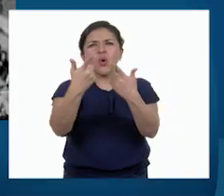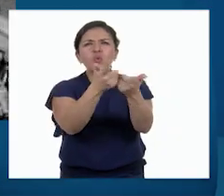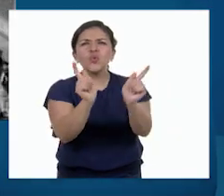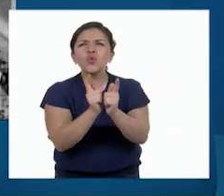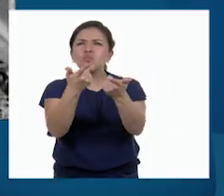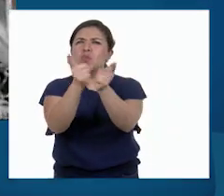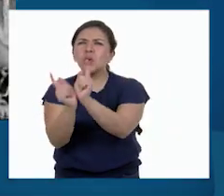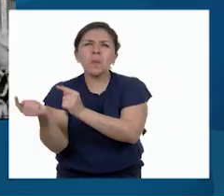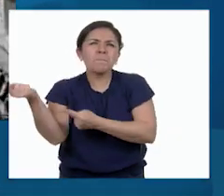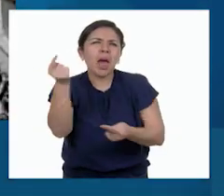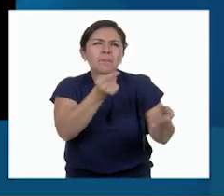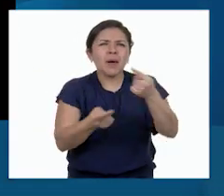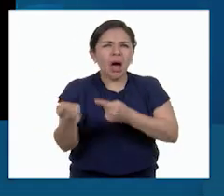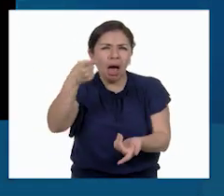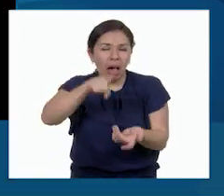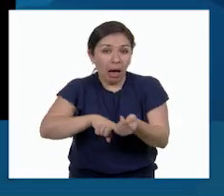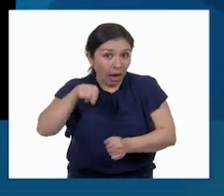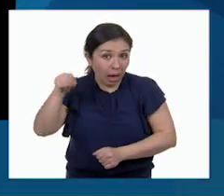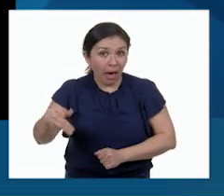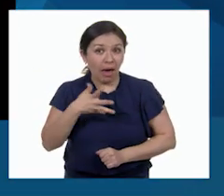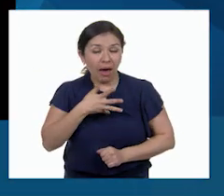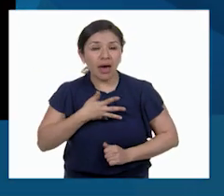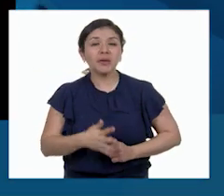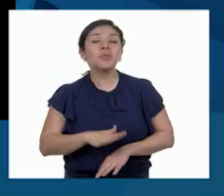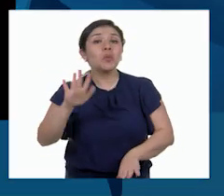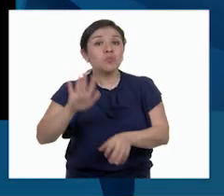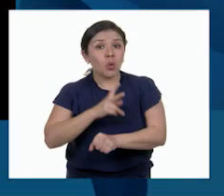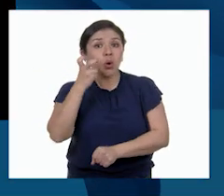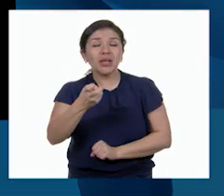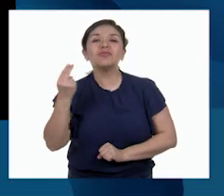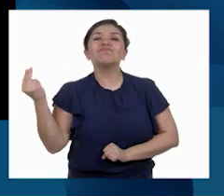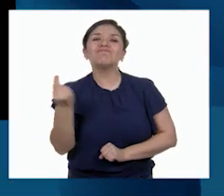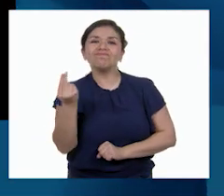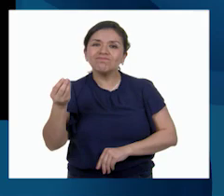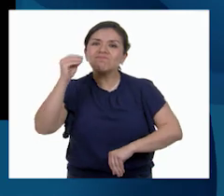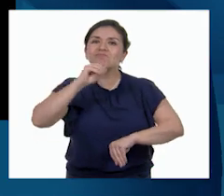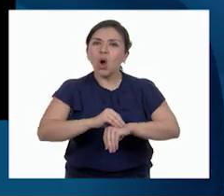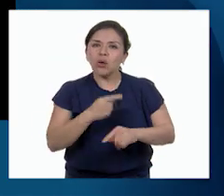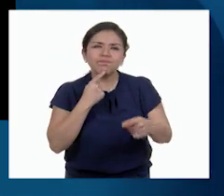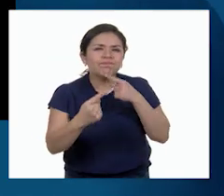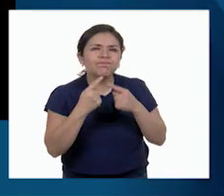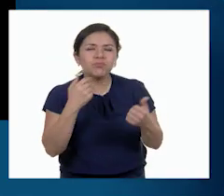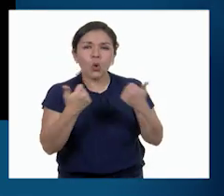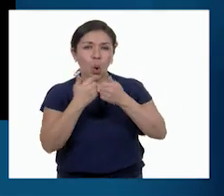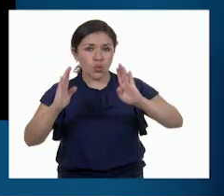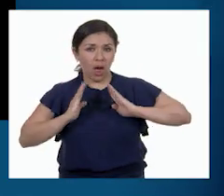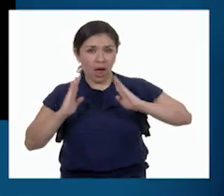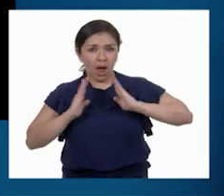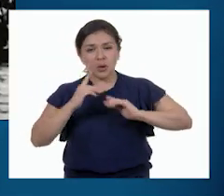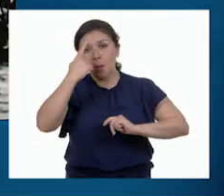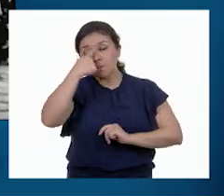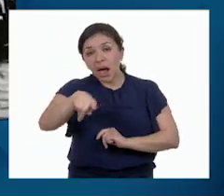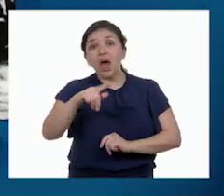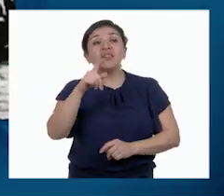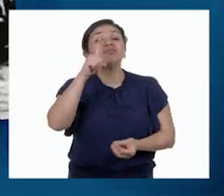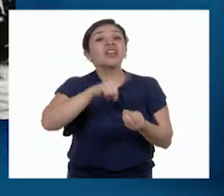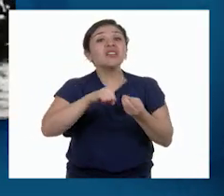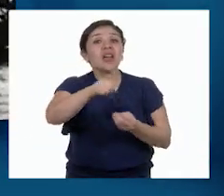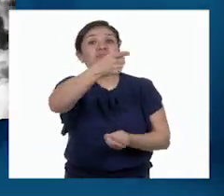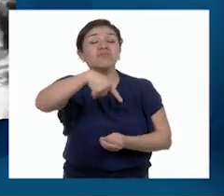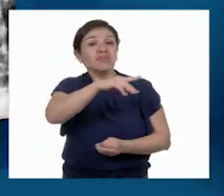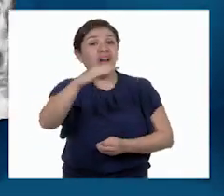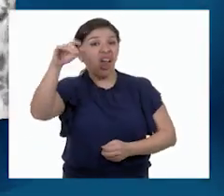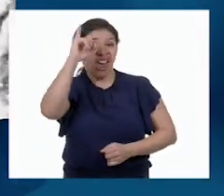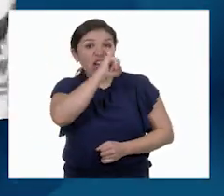se disputaban el poder. Para ello fue necesario organizar al ejército y someter a los principales jefes